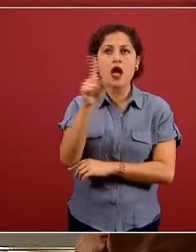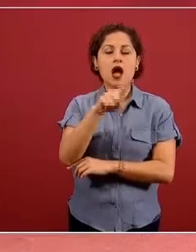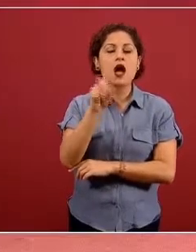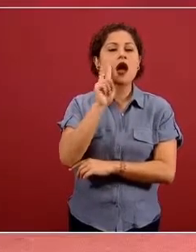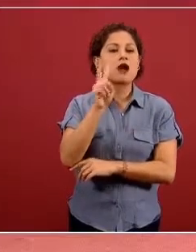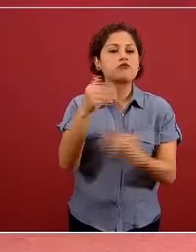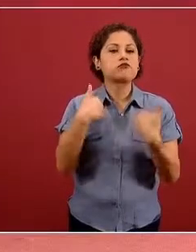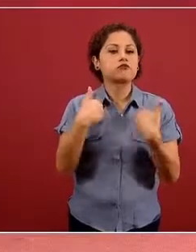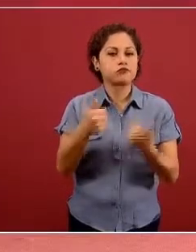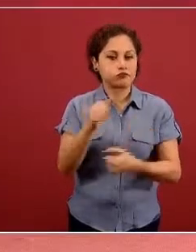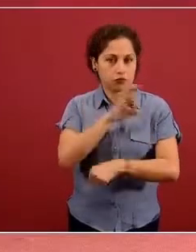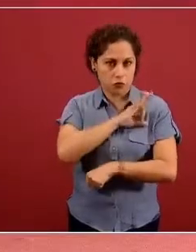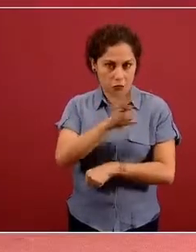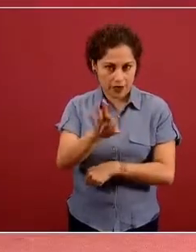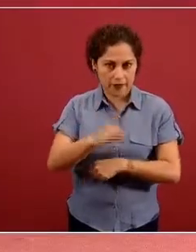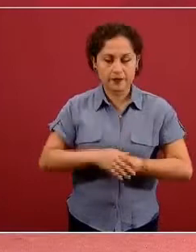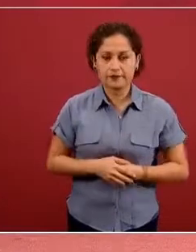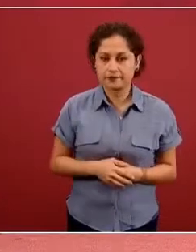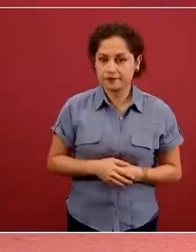en el